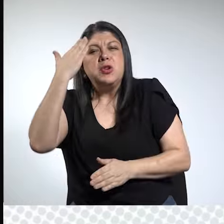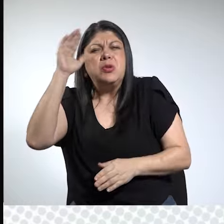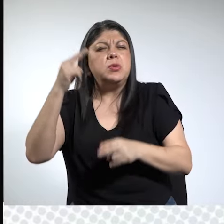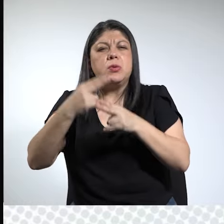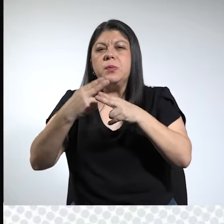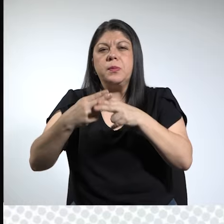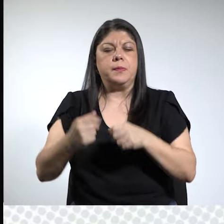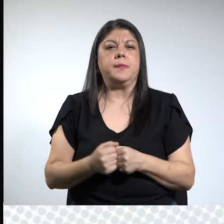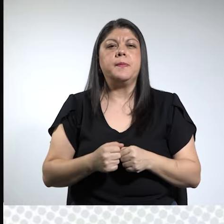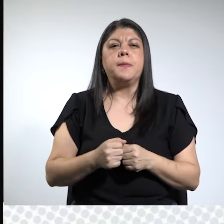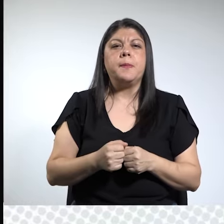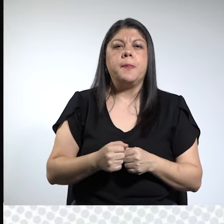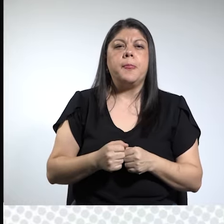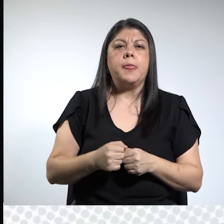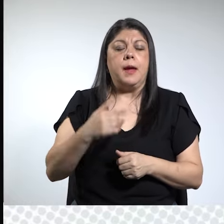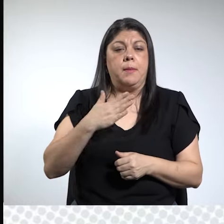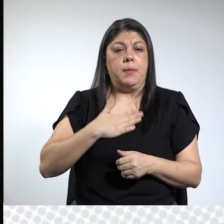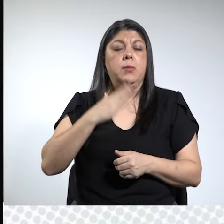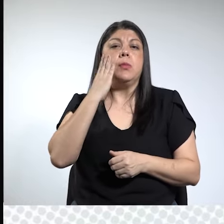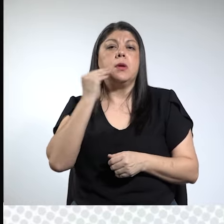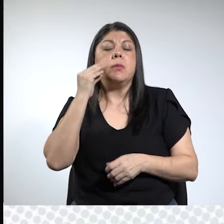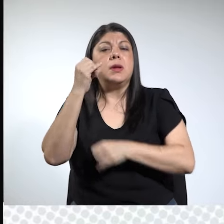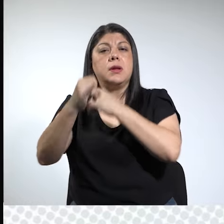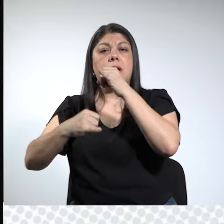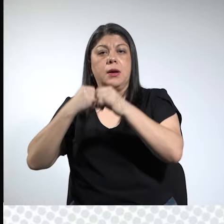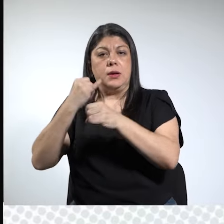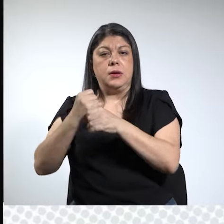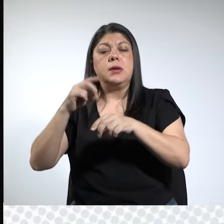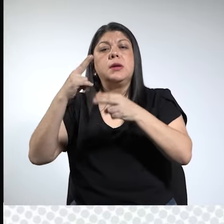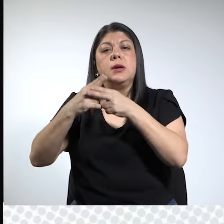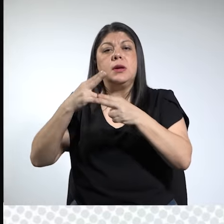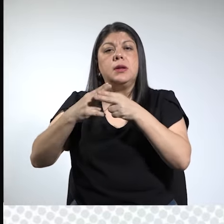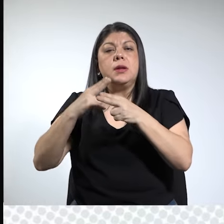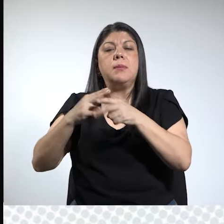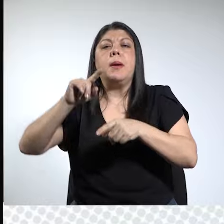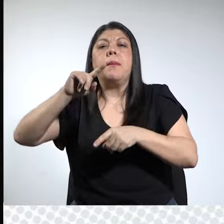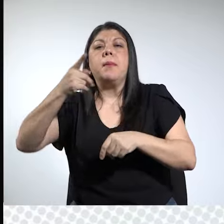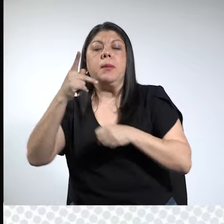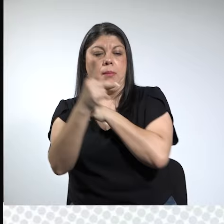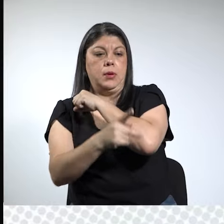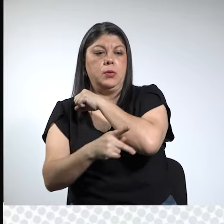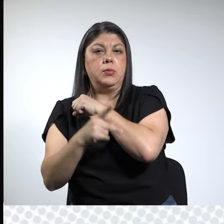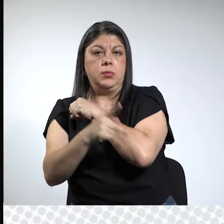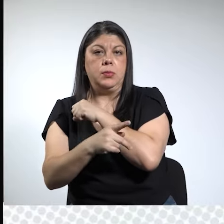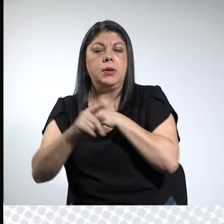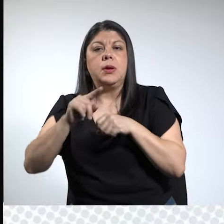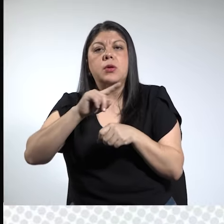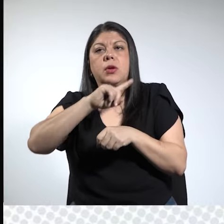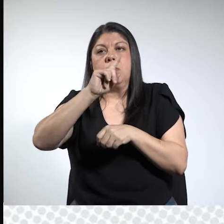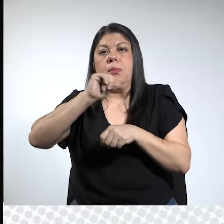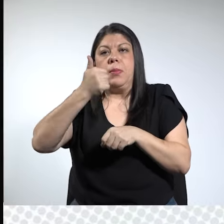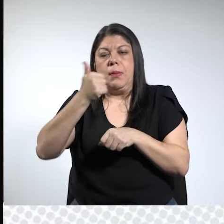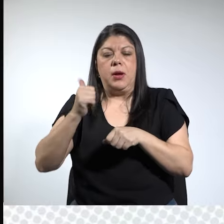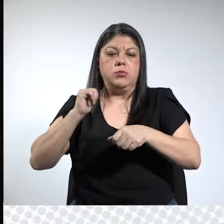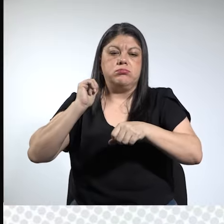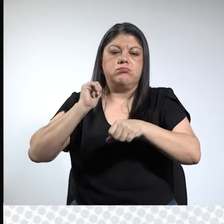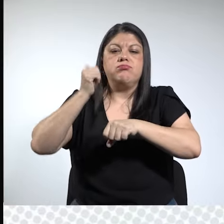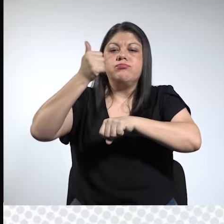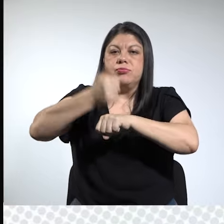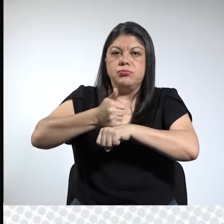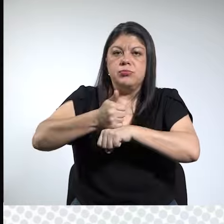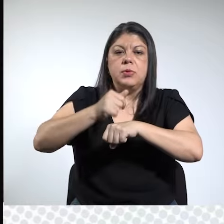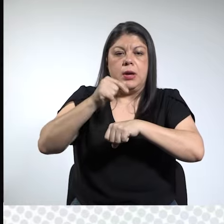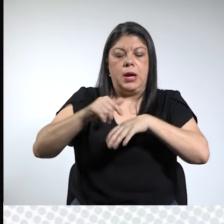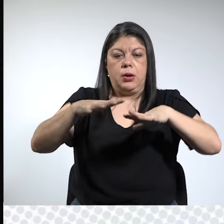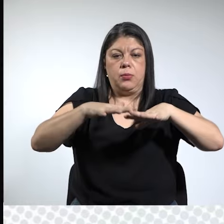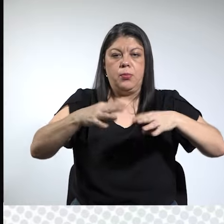pero por mi experiencia internacional se les llama primeras naciones porque ellos son los que primero estuvieron aquí, los que realmente vivían aquí,